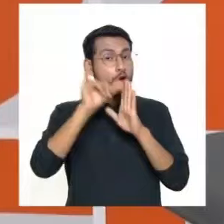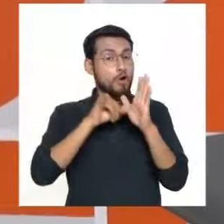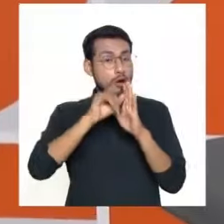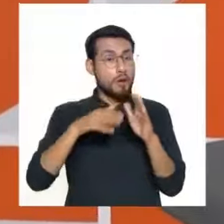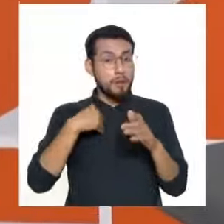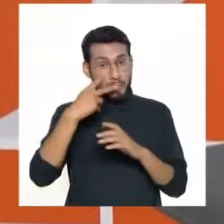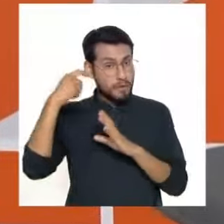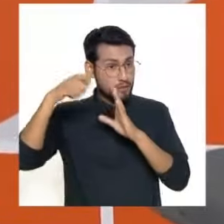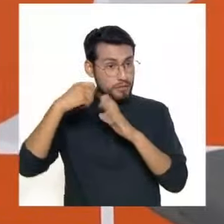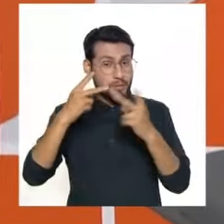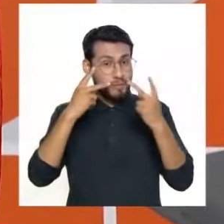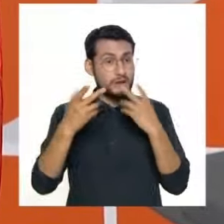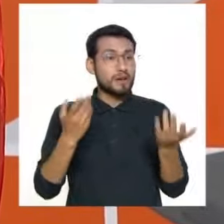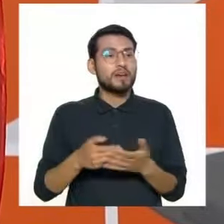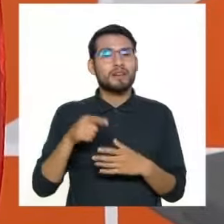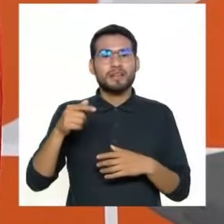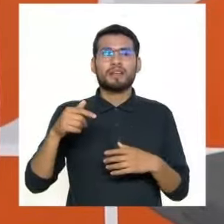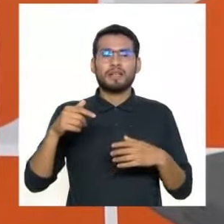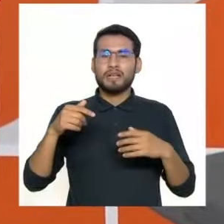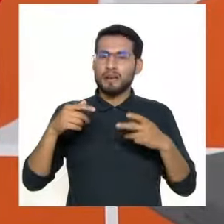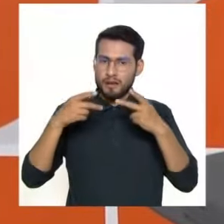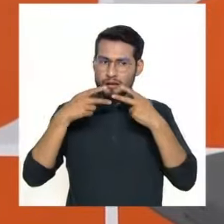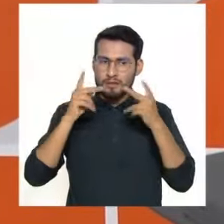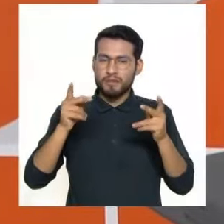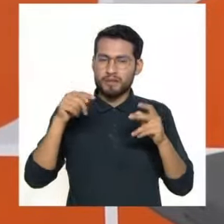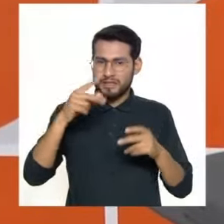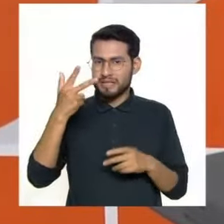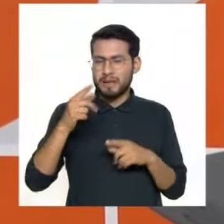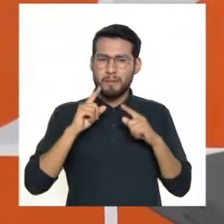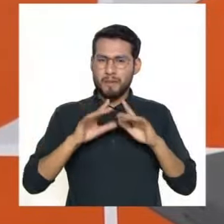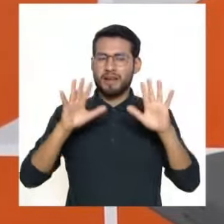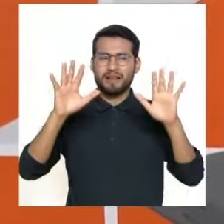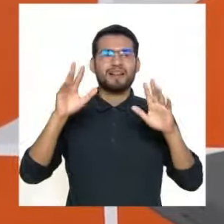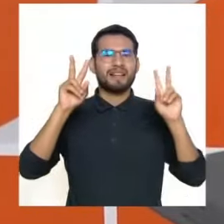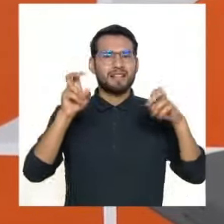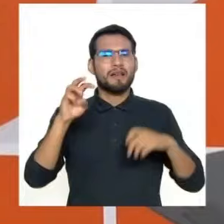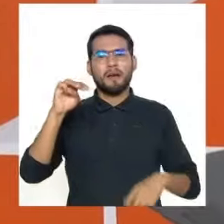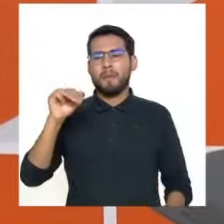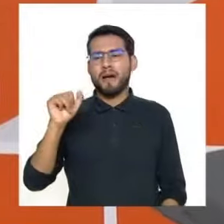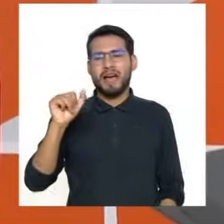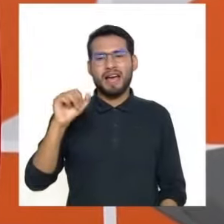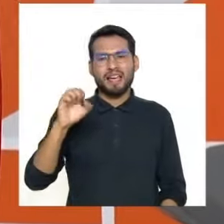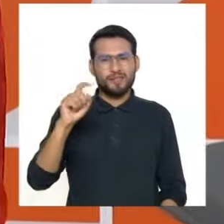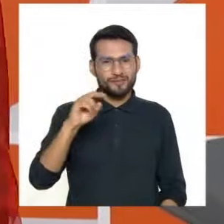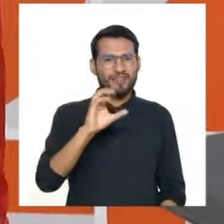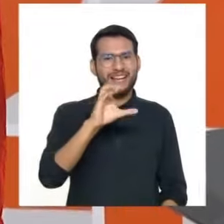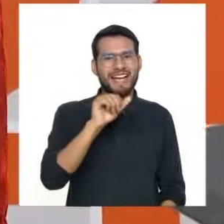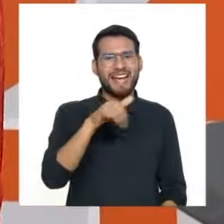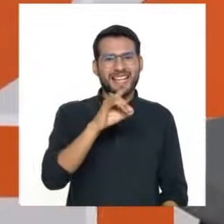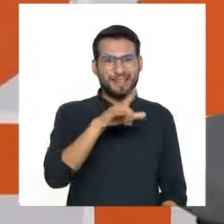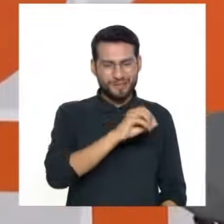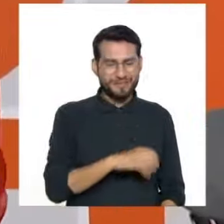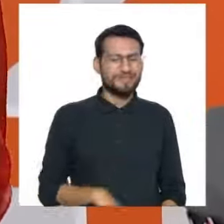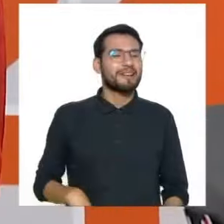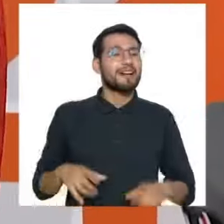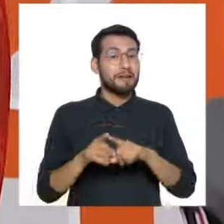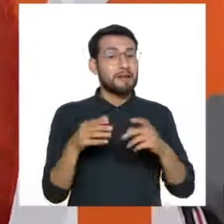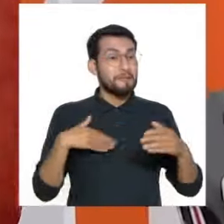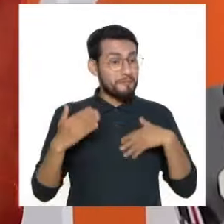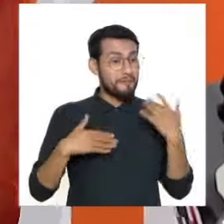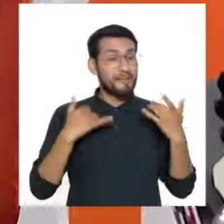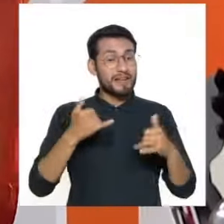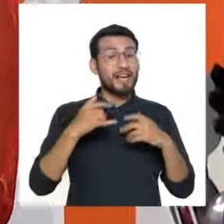a poder ver el video en vivo del del session que que hicimos para estos tres maravillosos temas del maestro escajadillo es que estoy muy contenta Además está en